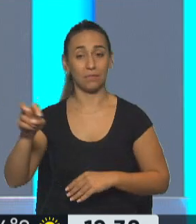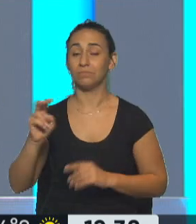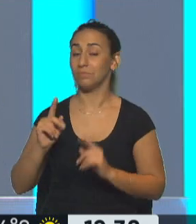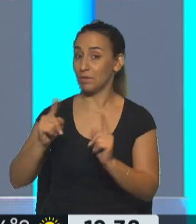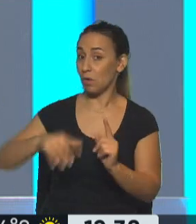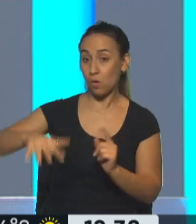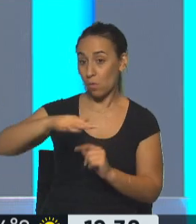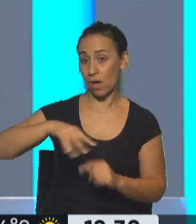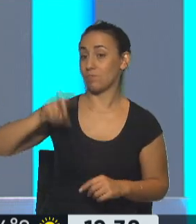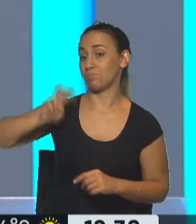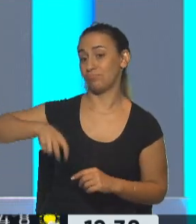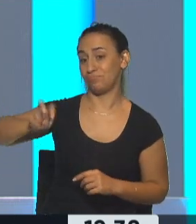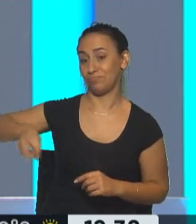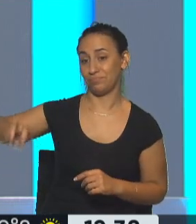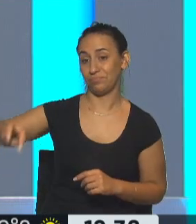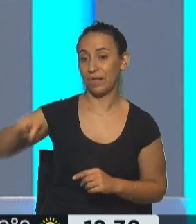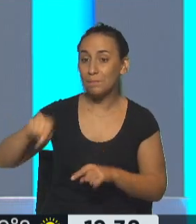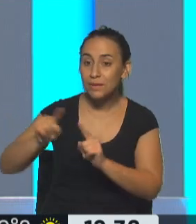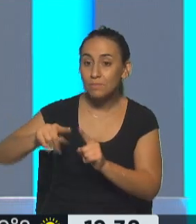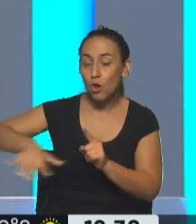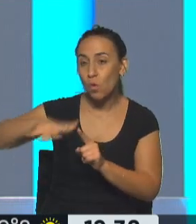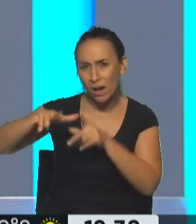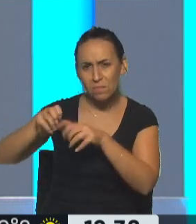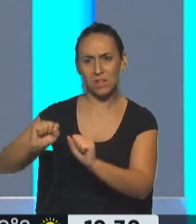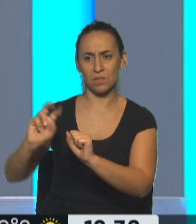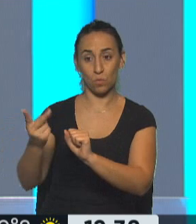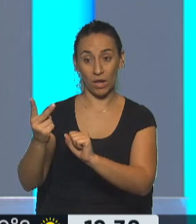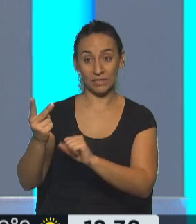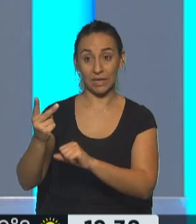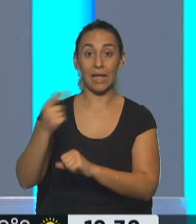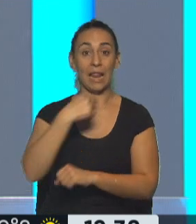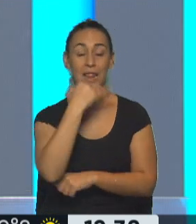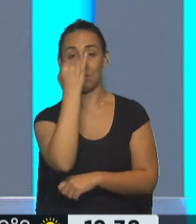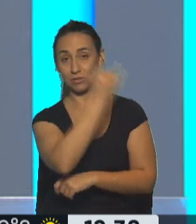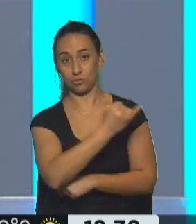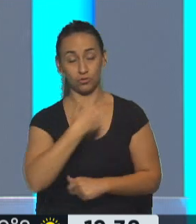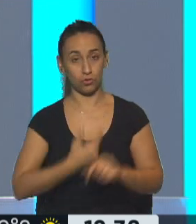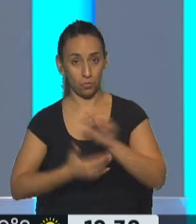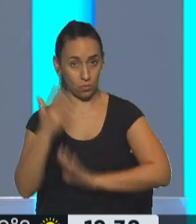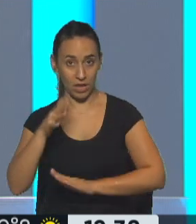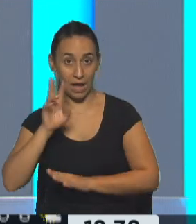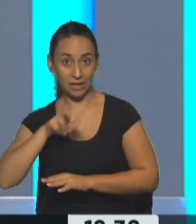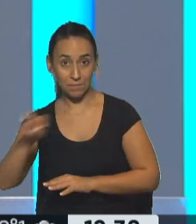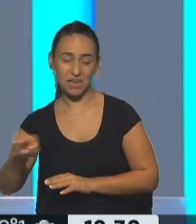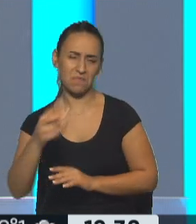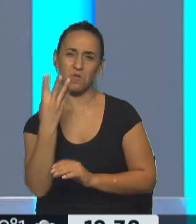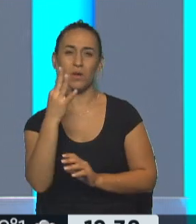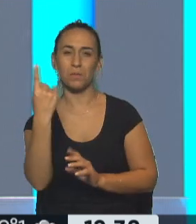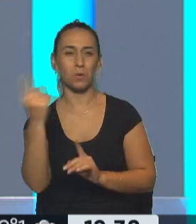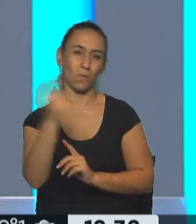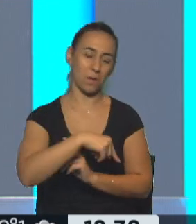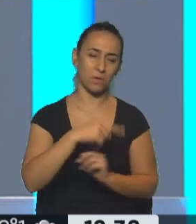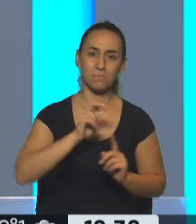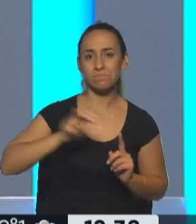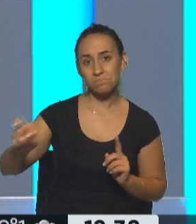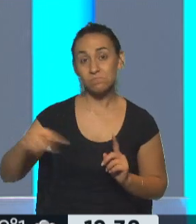donde la encontraron ya fallecida estaba caminando en 40 minutos y bueno no volvió Y a partir